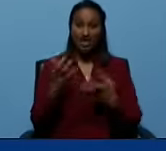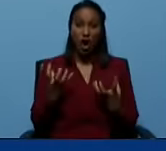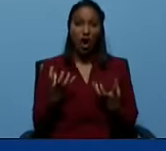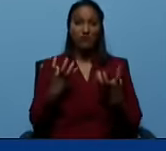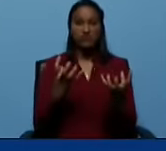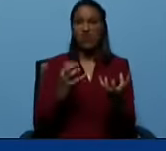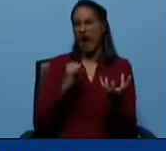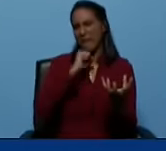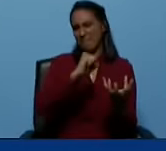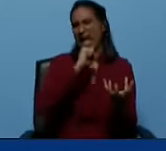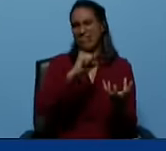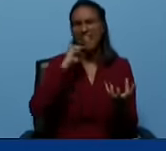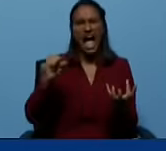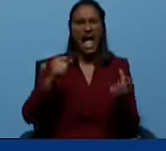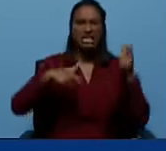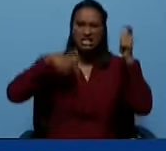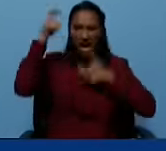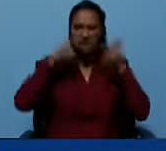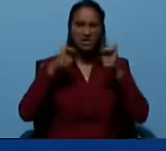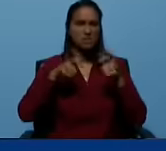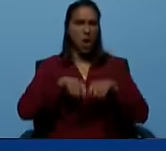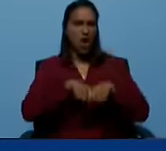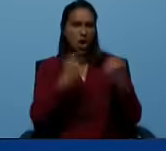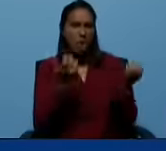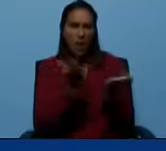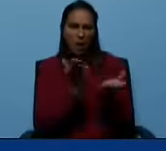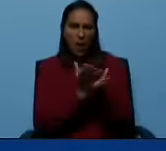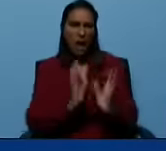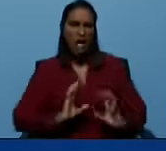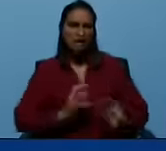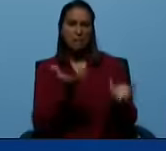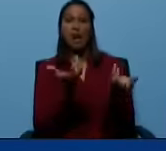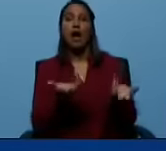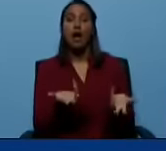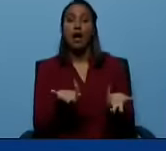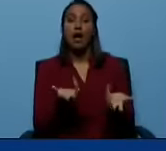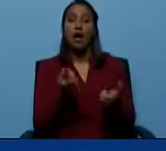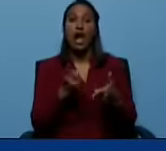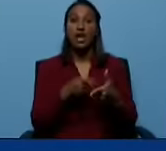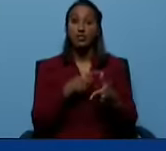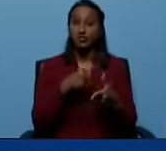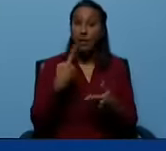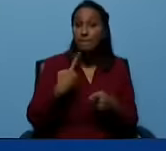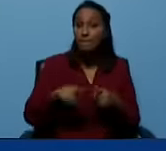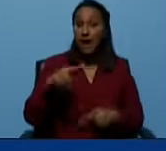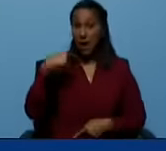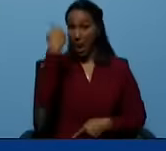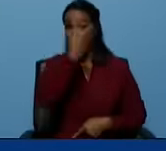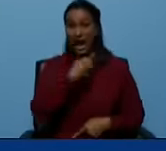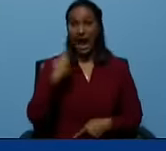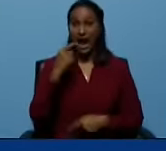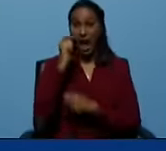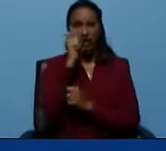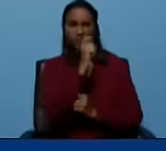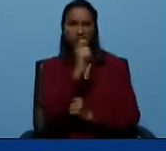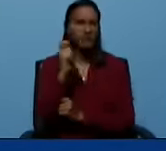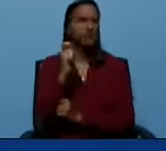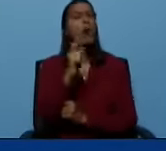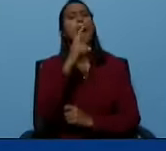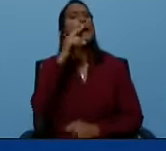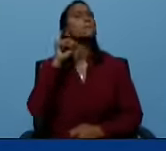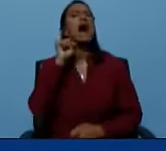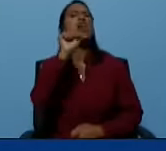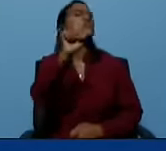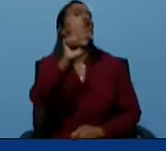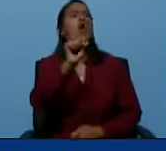salir a quemar una escuela, pero dar la cara, grabar, Maduro, te vamos a quemar la escuela,